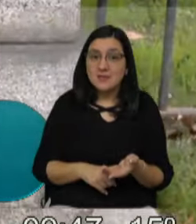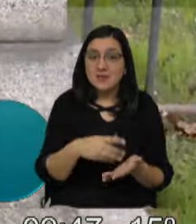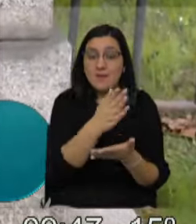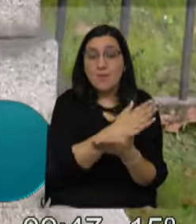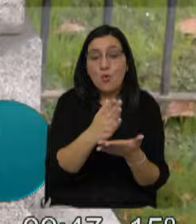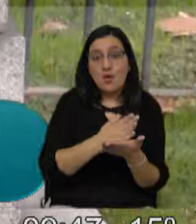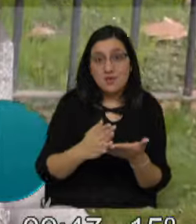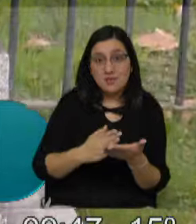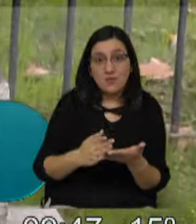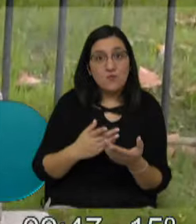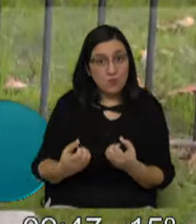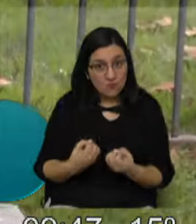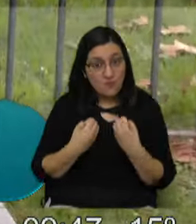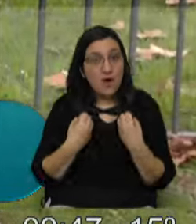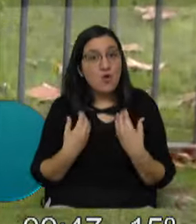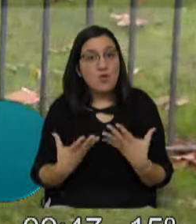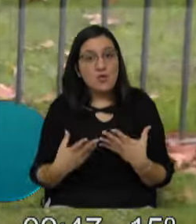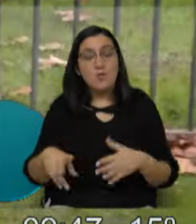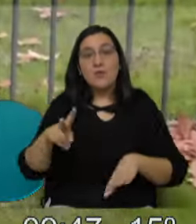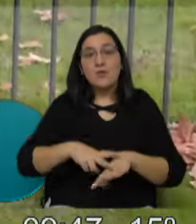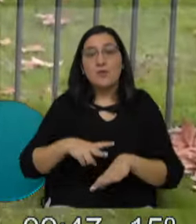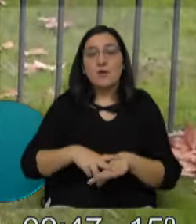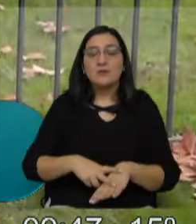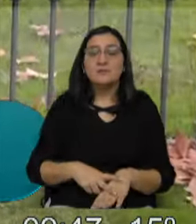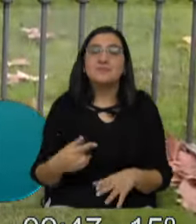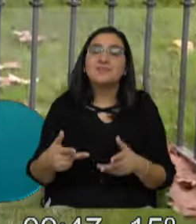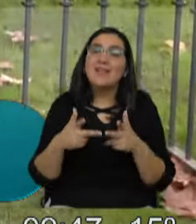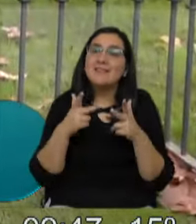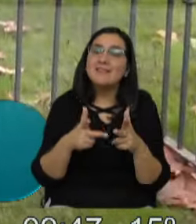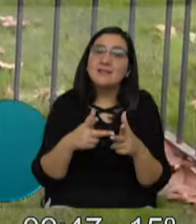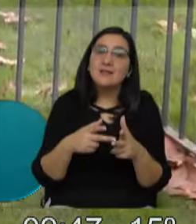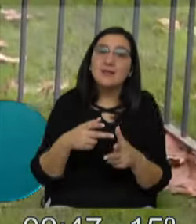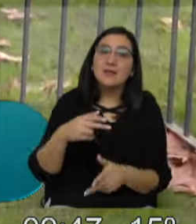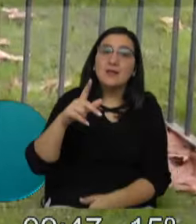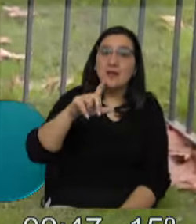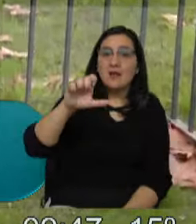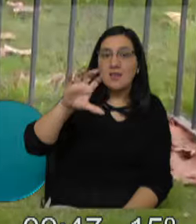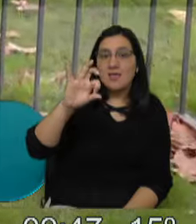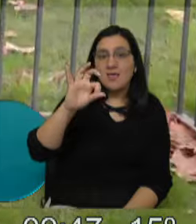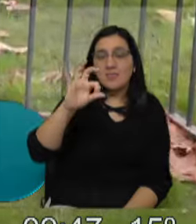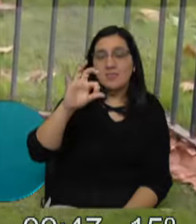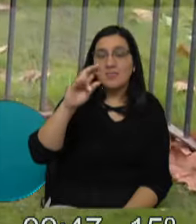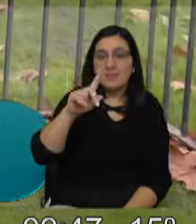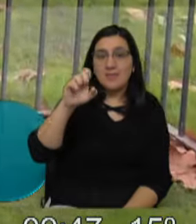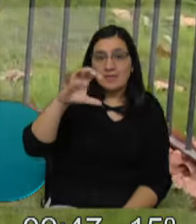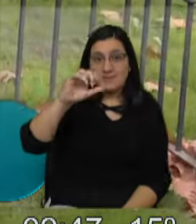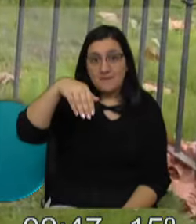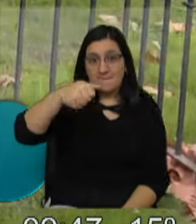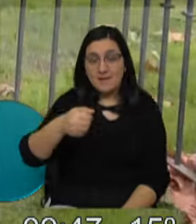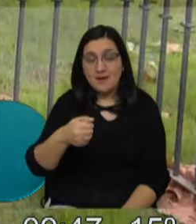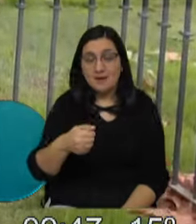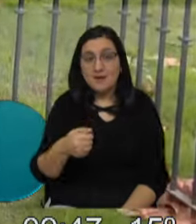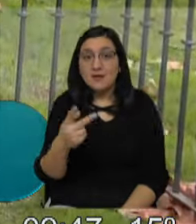poeta, cosa que fue muy valorada en Paraguay. A ver, se dice que Manuel Antonio Ledesma, el Negro